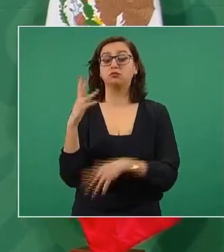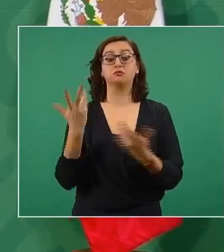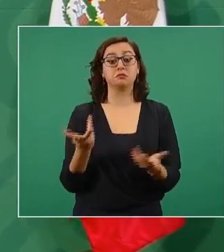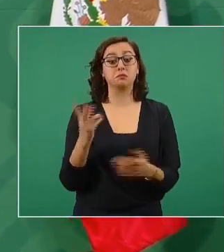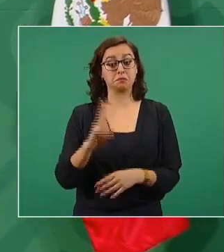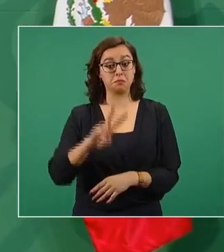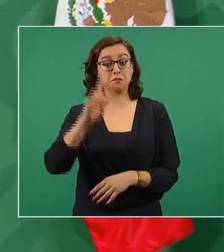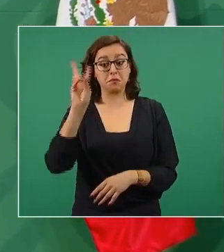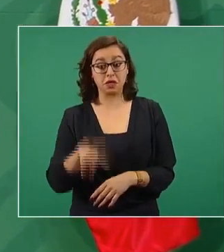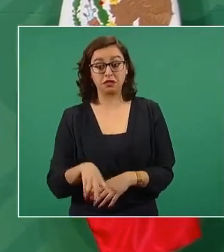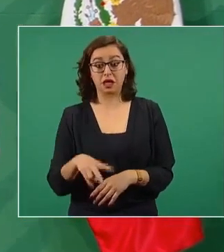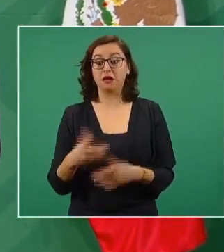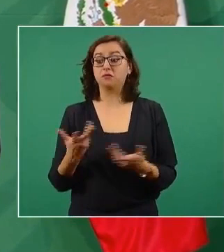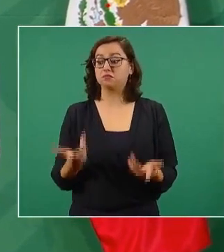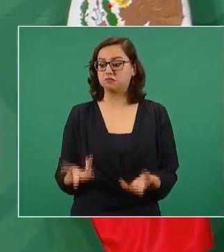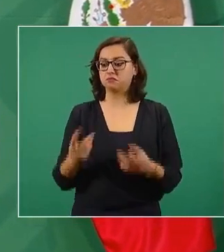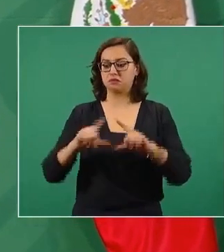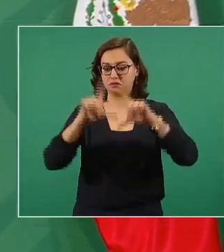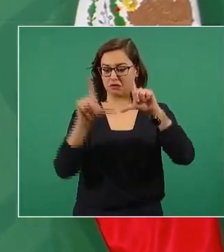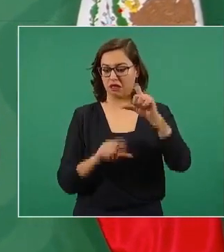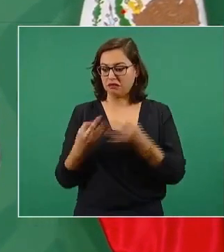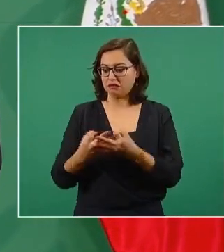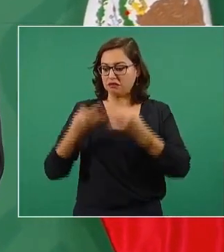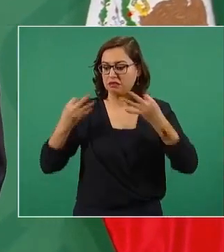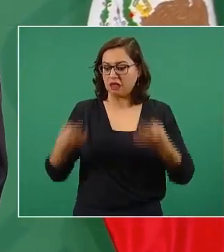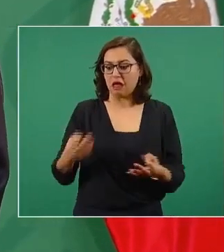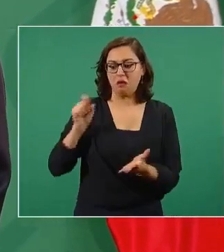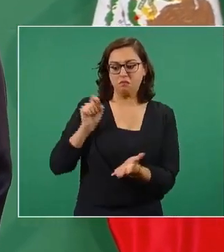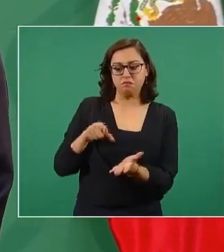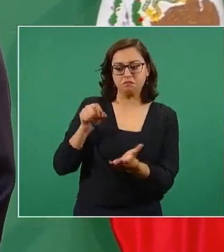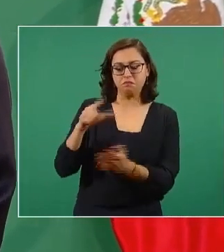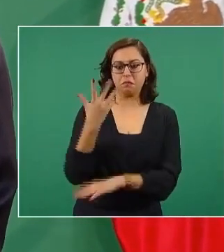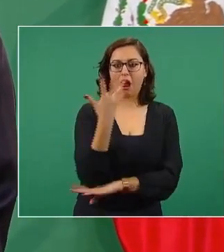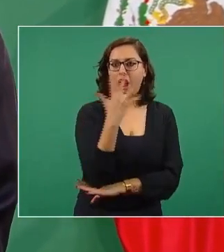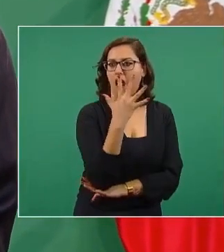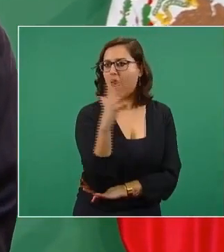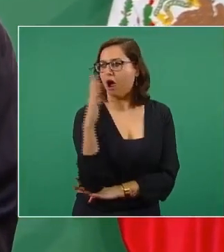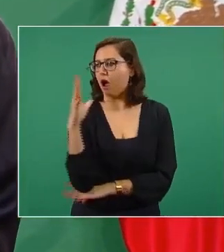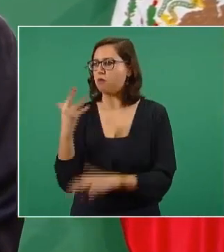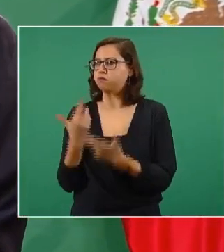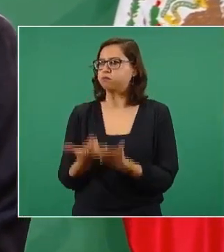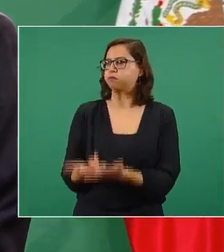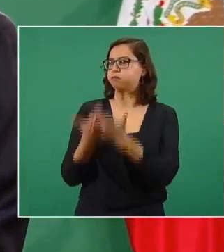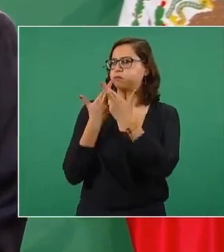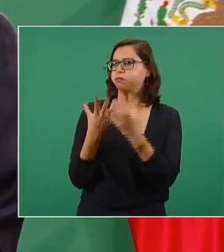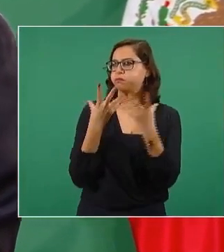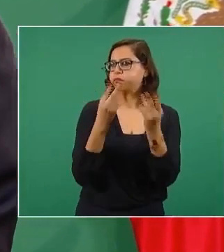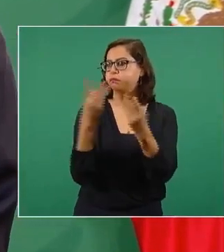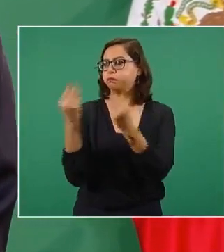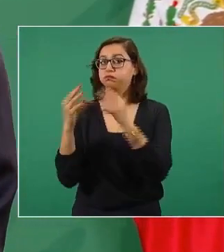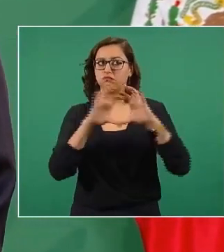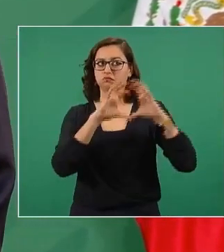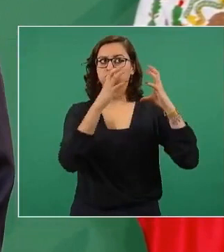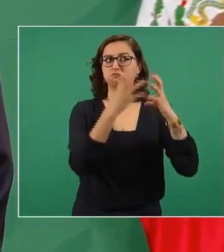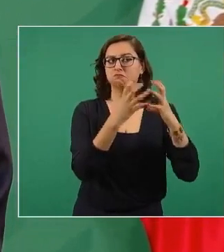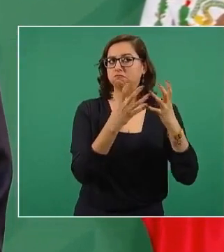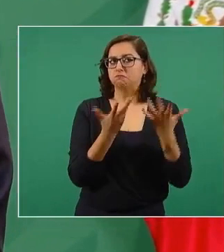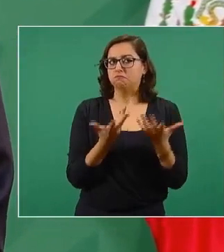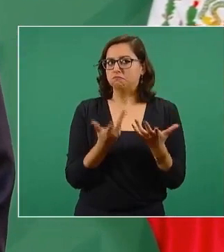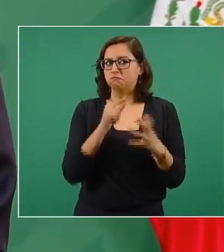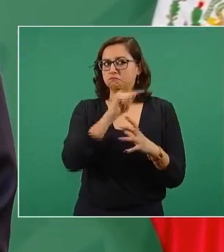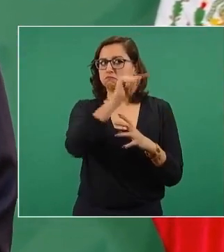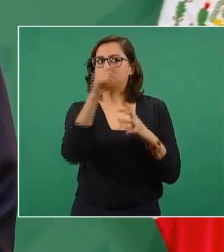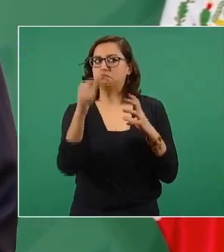de reforestación en el mundo en ello laboran